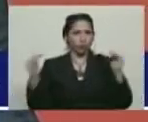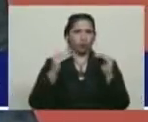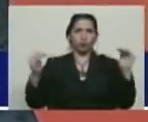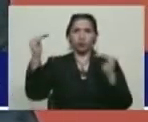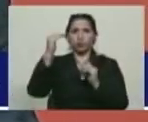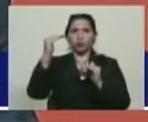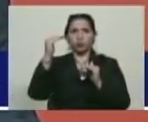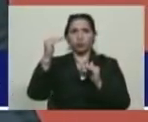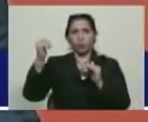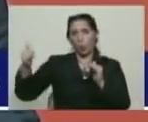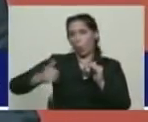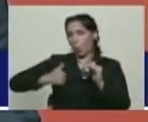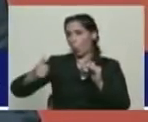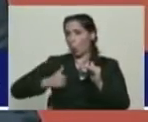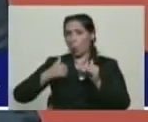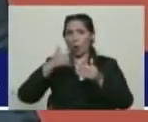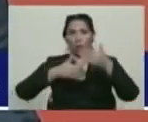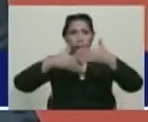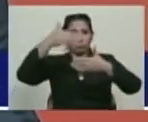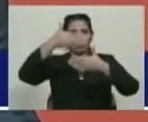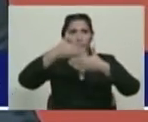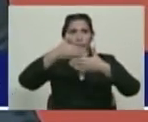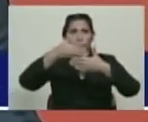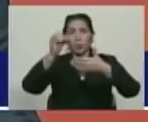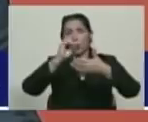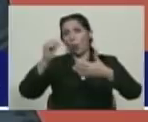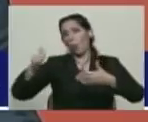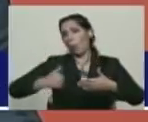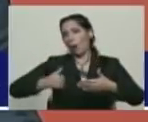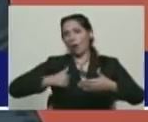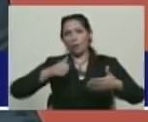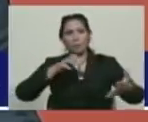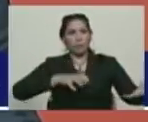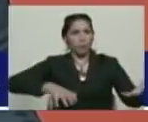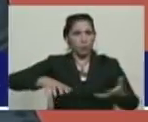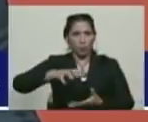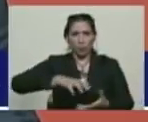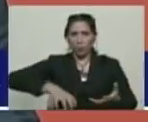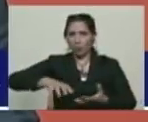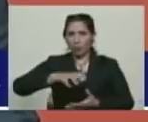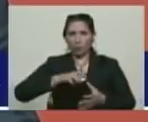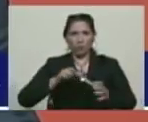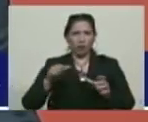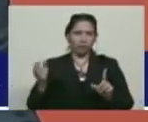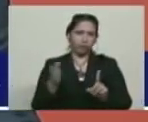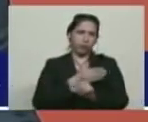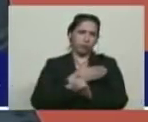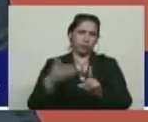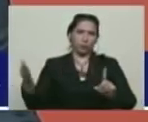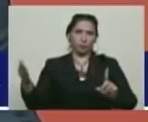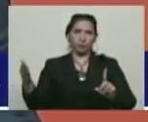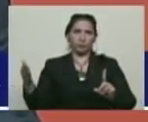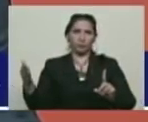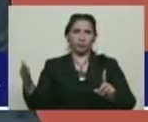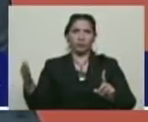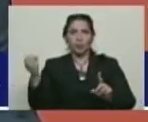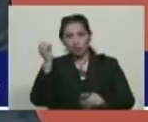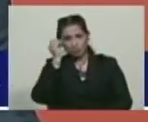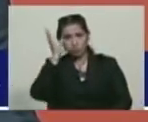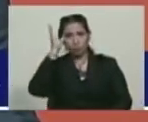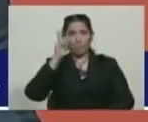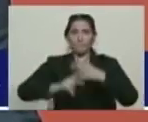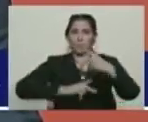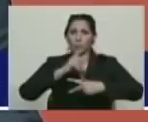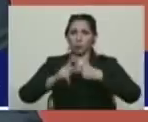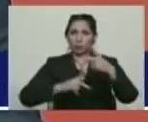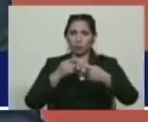obstáculo o cualquier situación que perturbe la capacidad productiva de